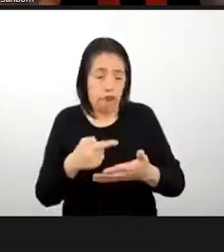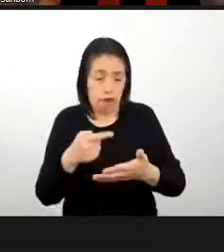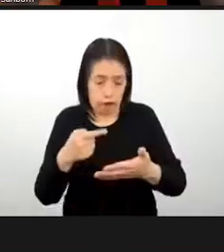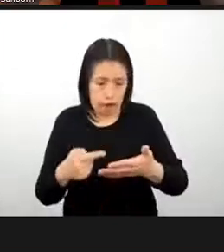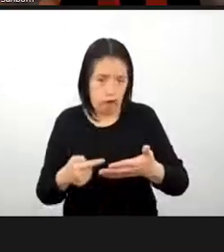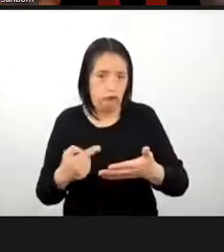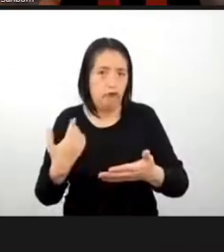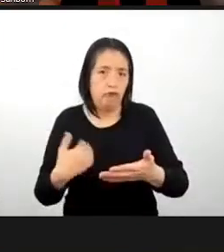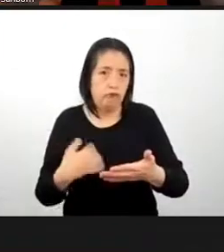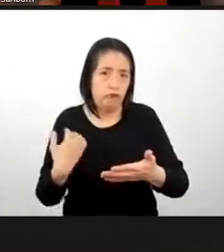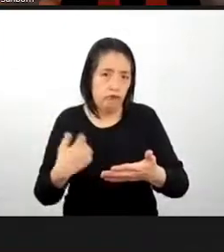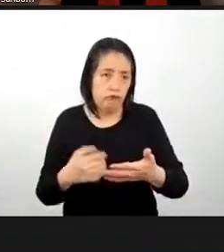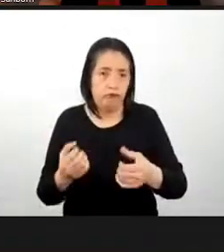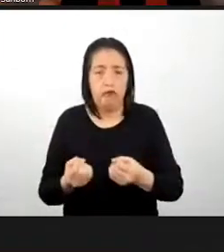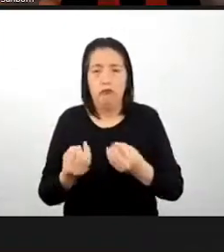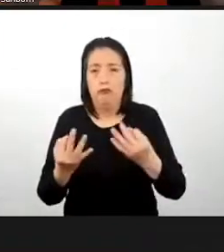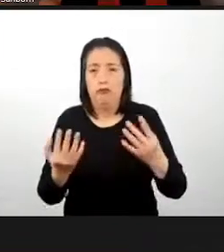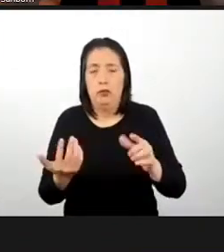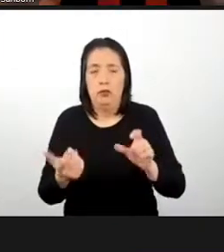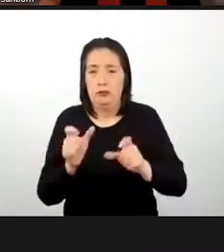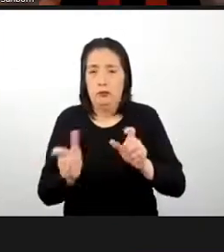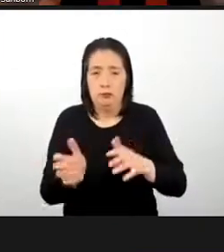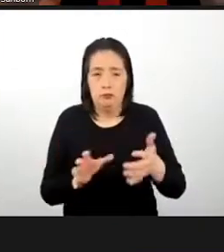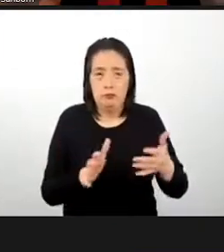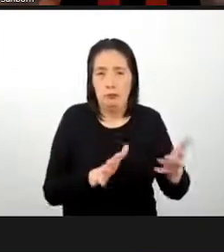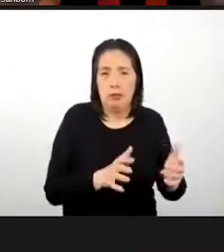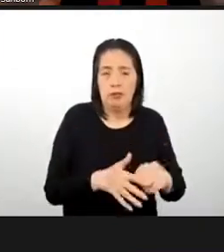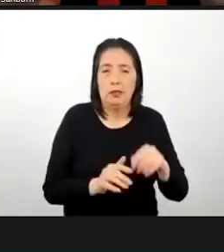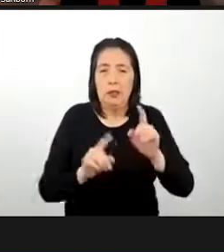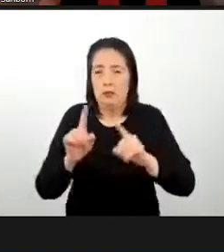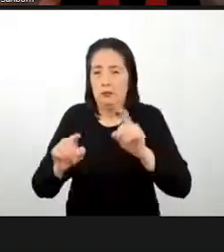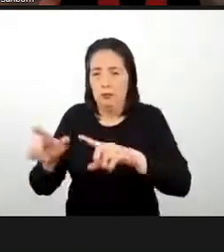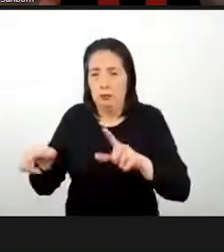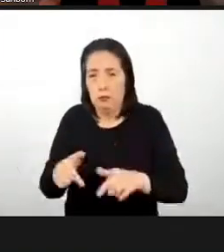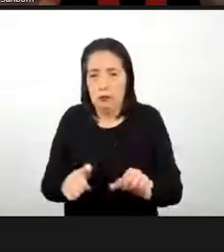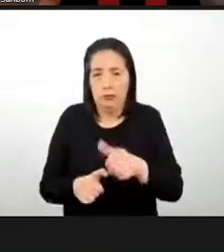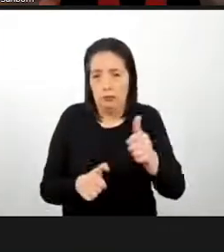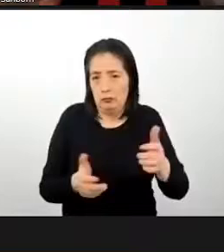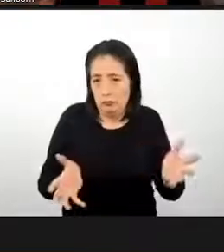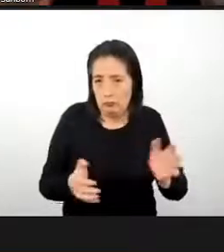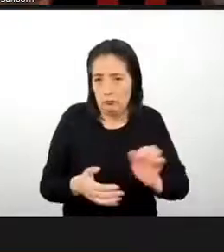escalofriantes del número de fallecimientos en unas latitudes y en otras, ¿no?